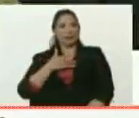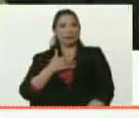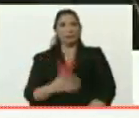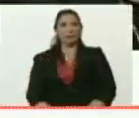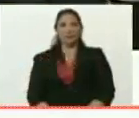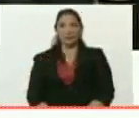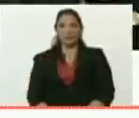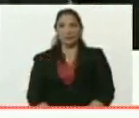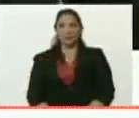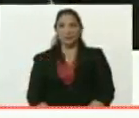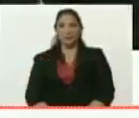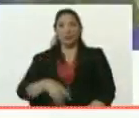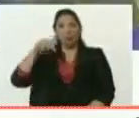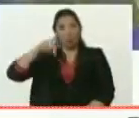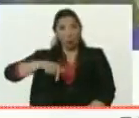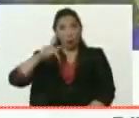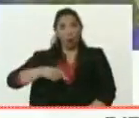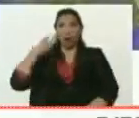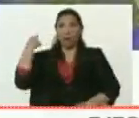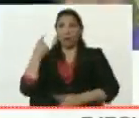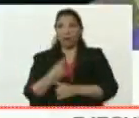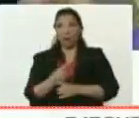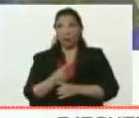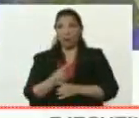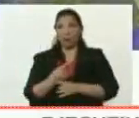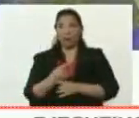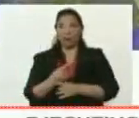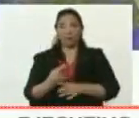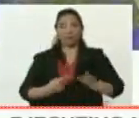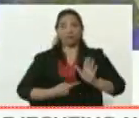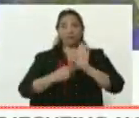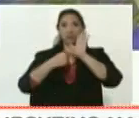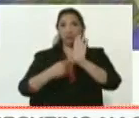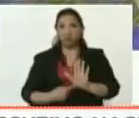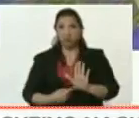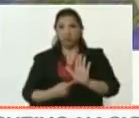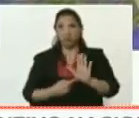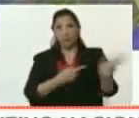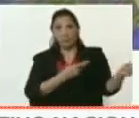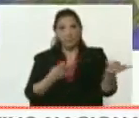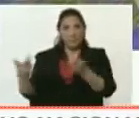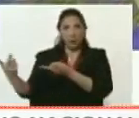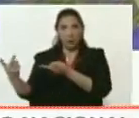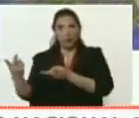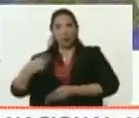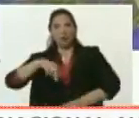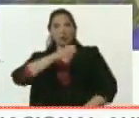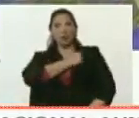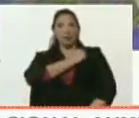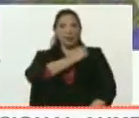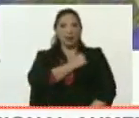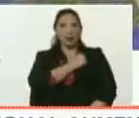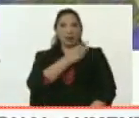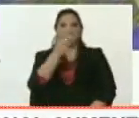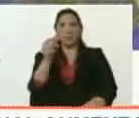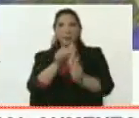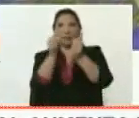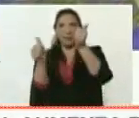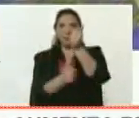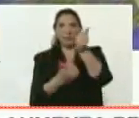Hoy corresponde presentar a nuestra camarada vicepresidenta ejecutiva con una